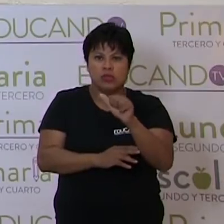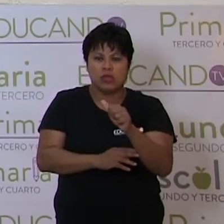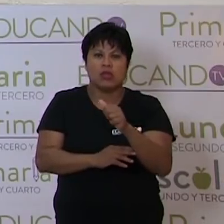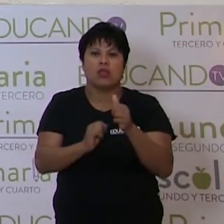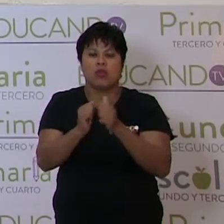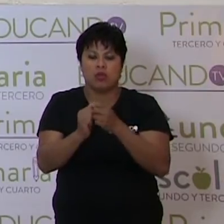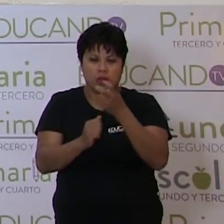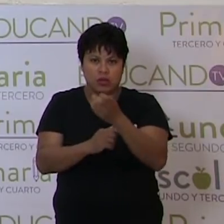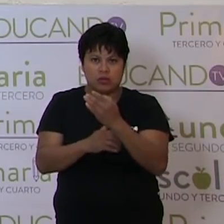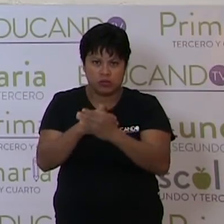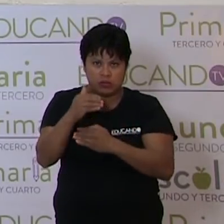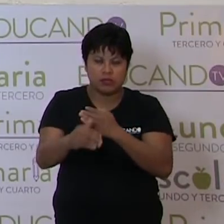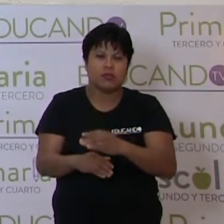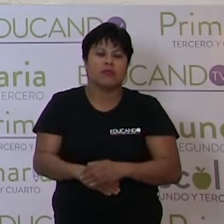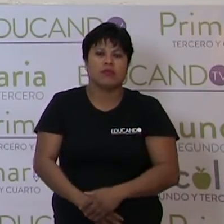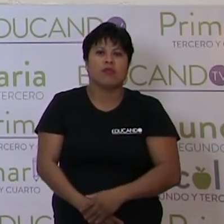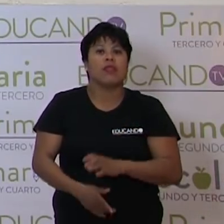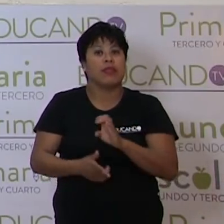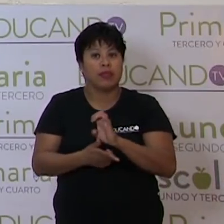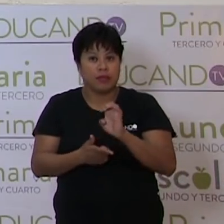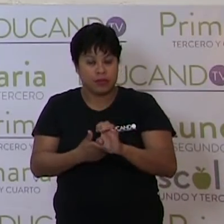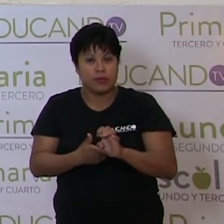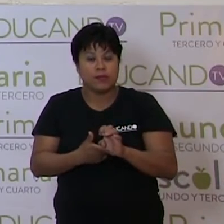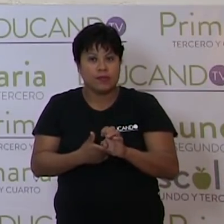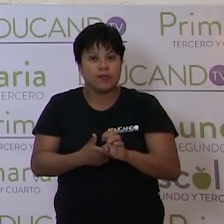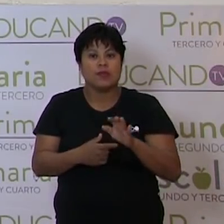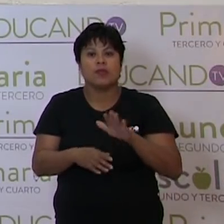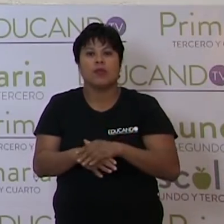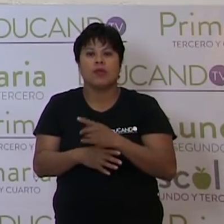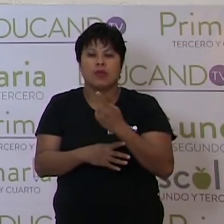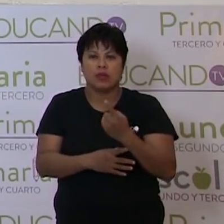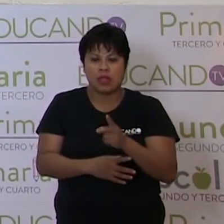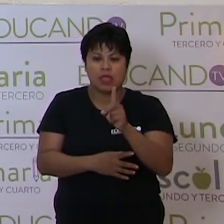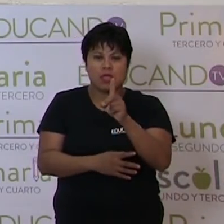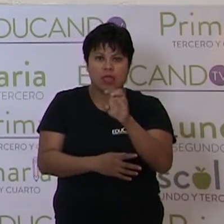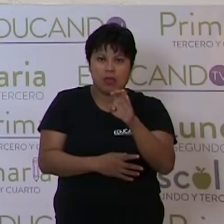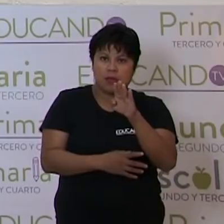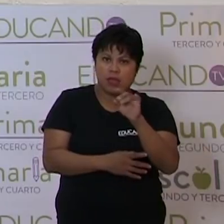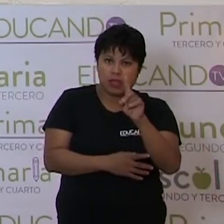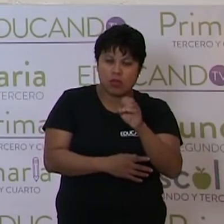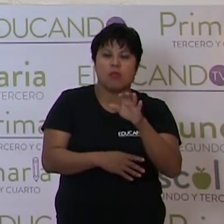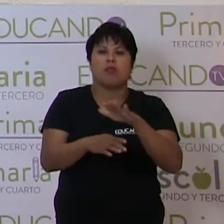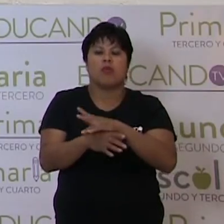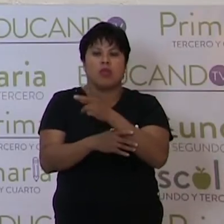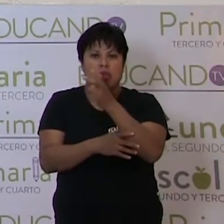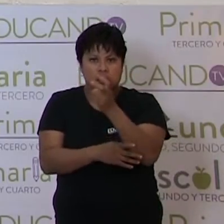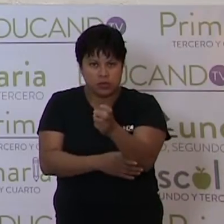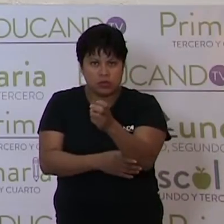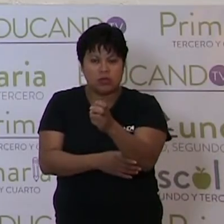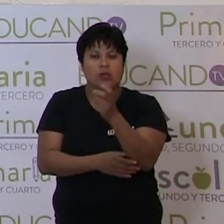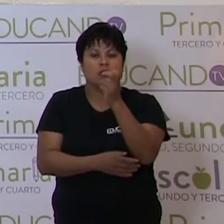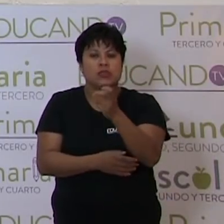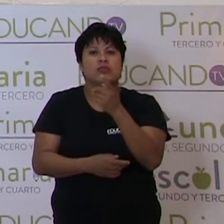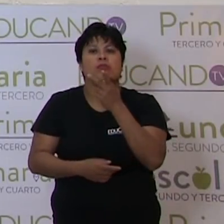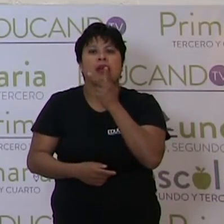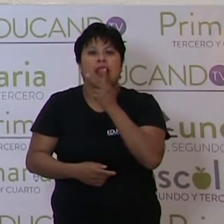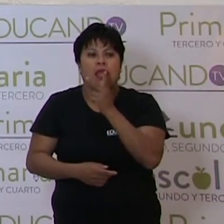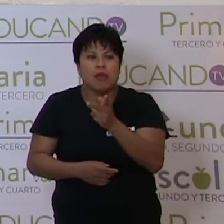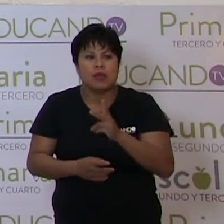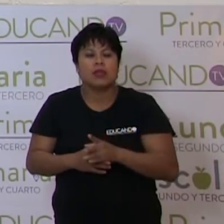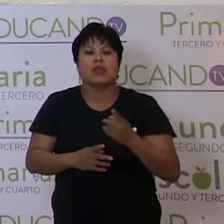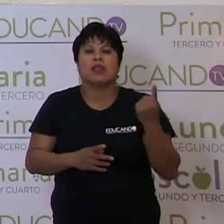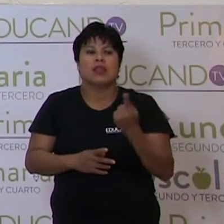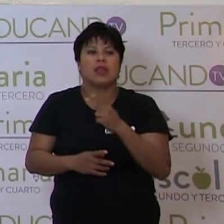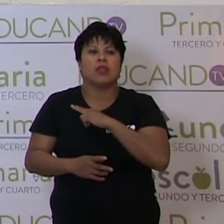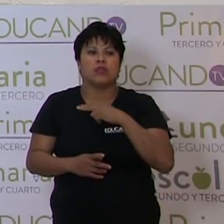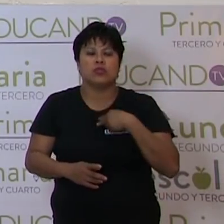su consecuencia. Entonces, porque, debido, por eso, son palabras que